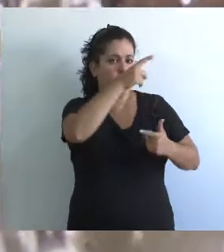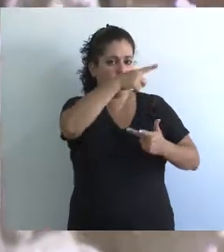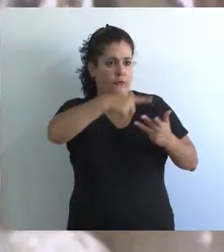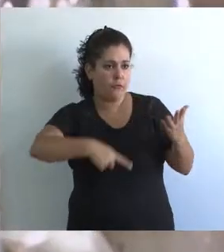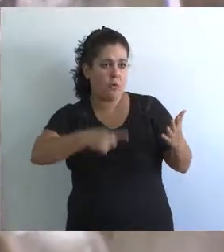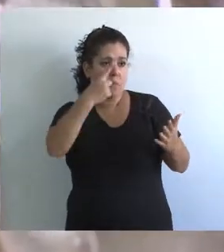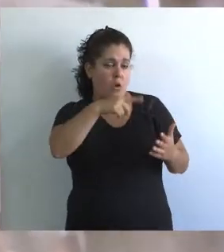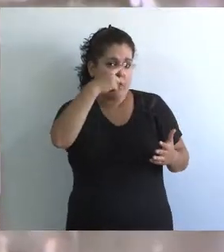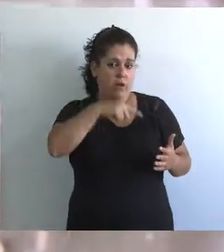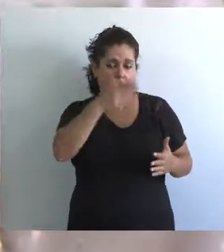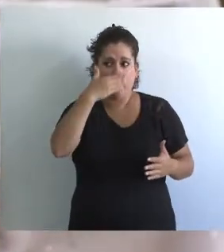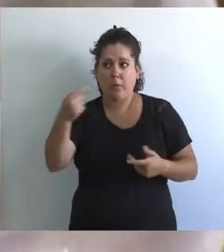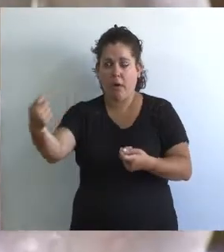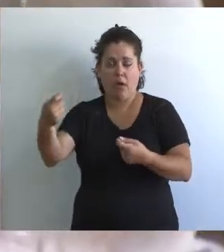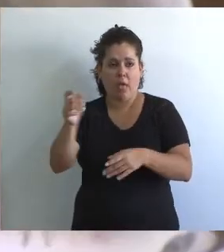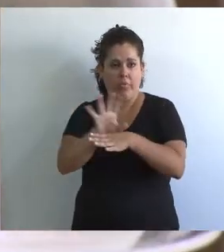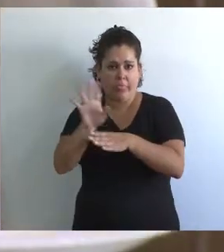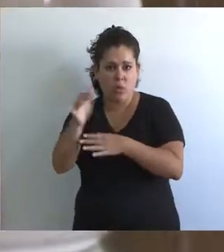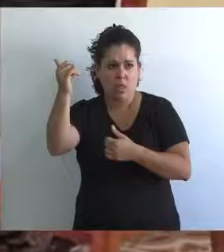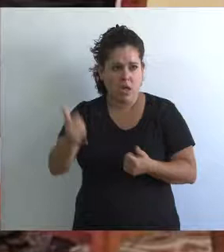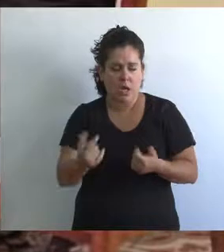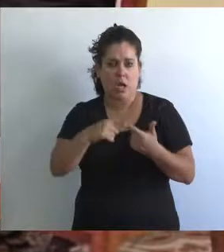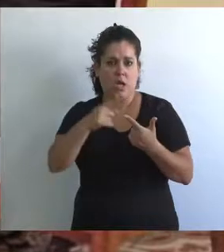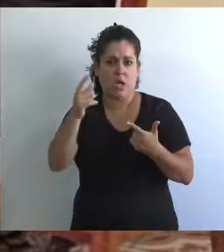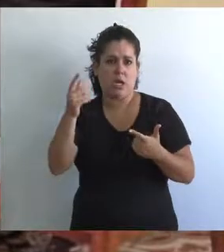con un montón de dificultades o que le han llegado deudas